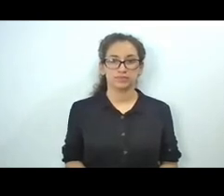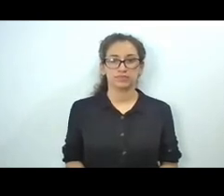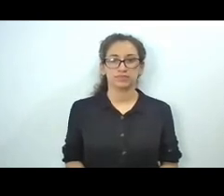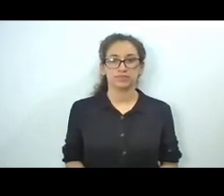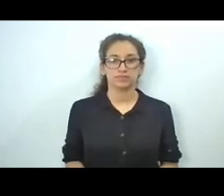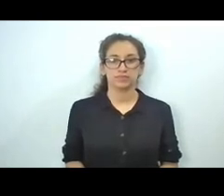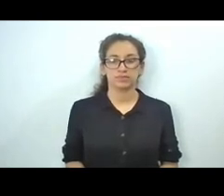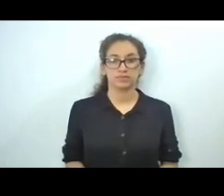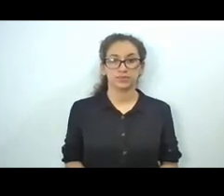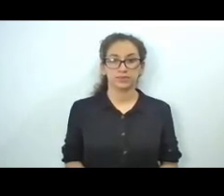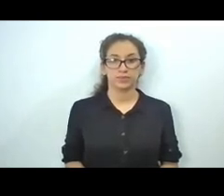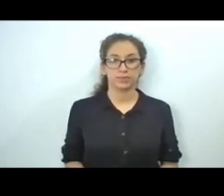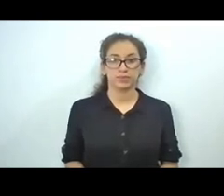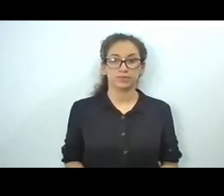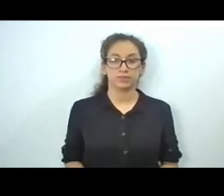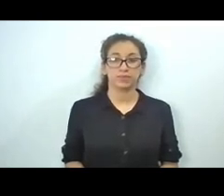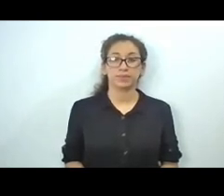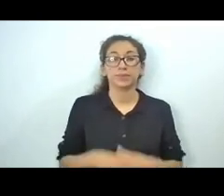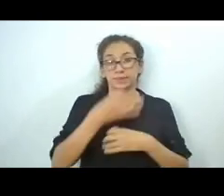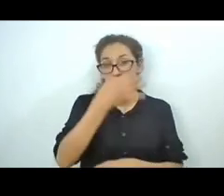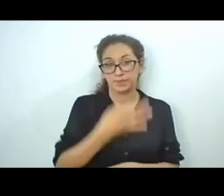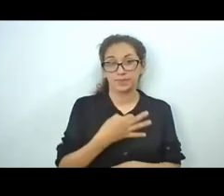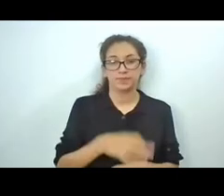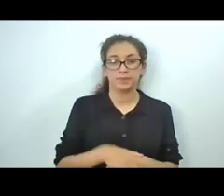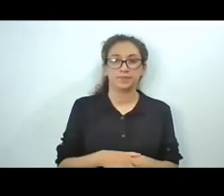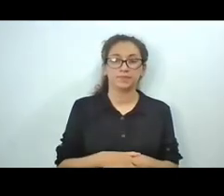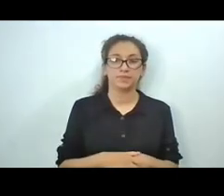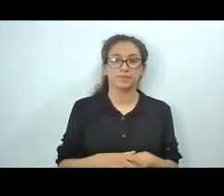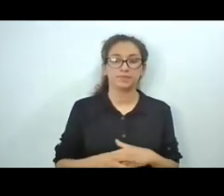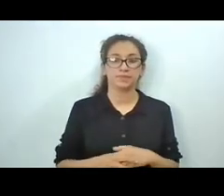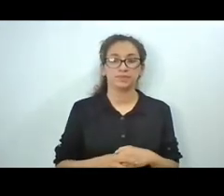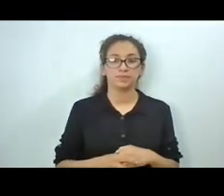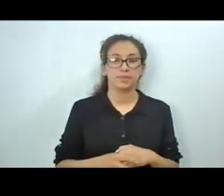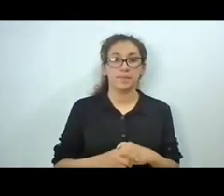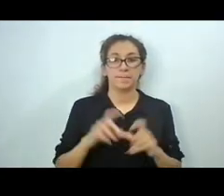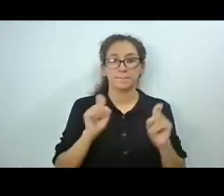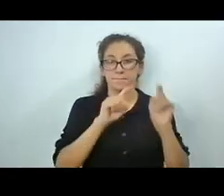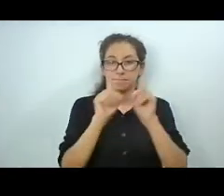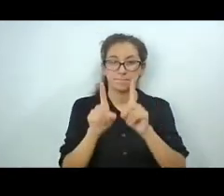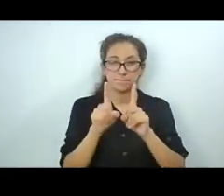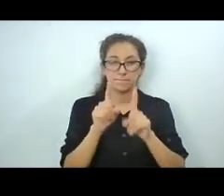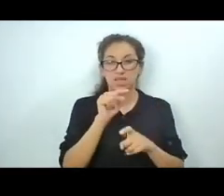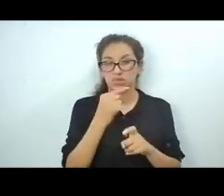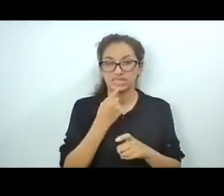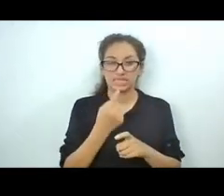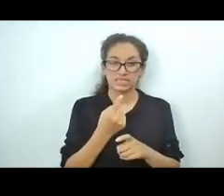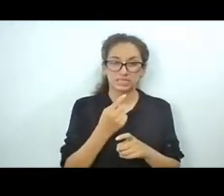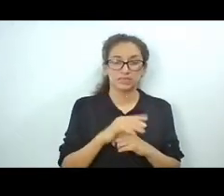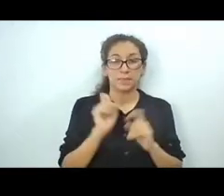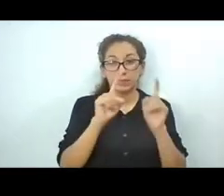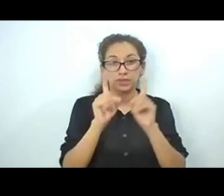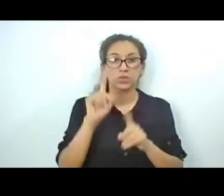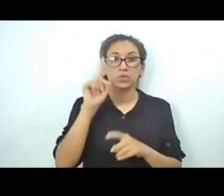Bueno, en realidad entiendo por la pregunta que el paciente no